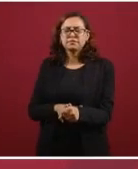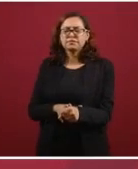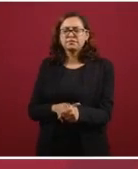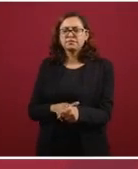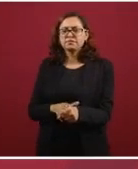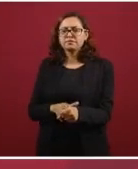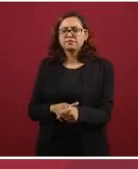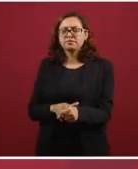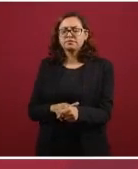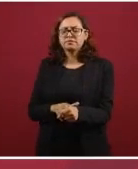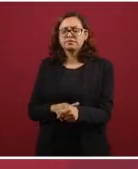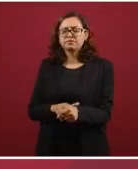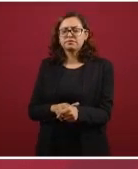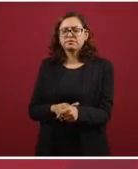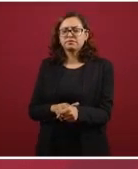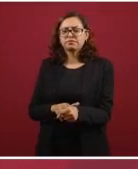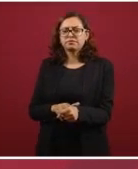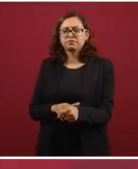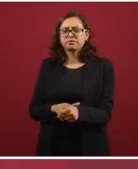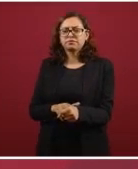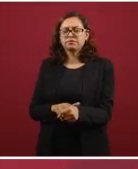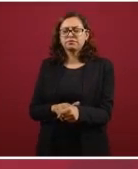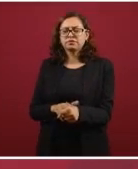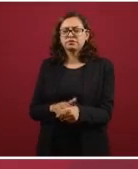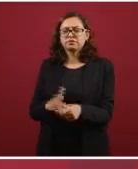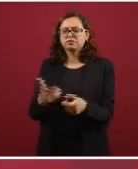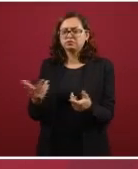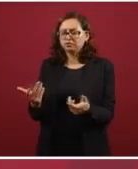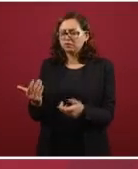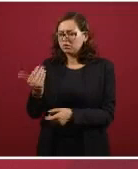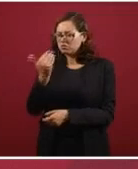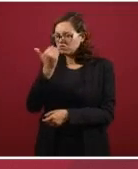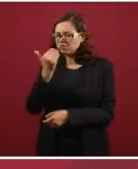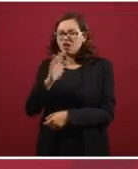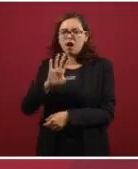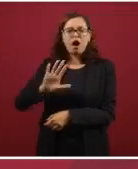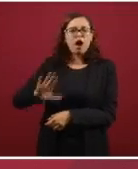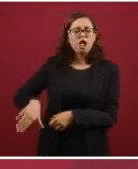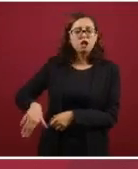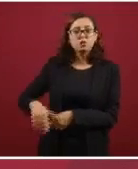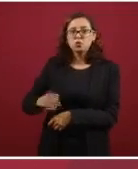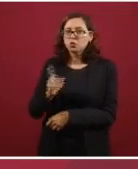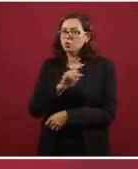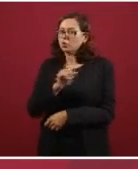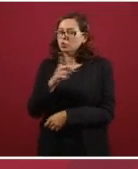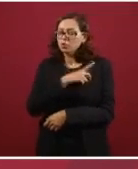que deben de ser revalorados.